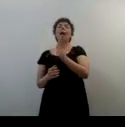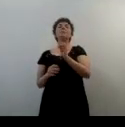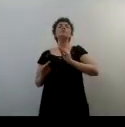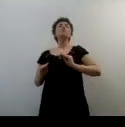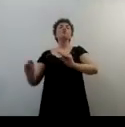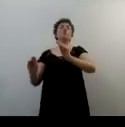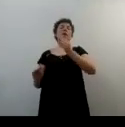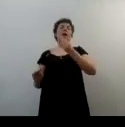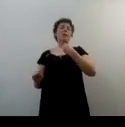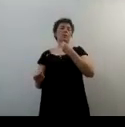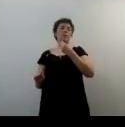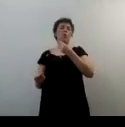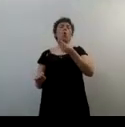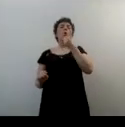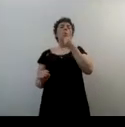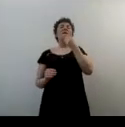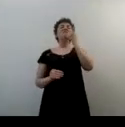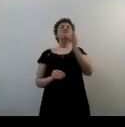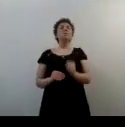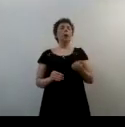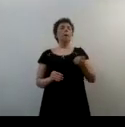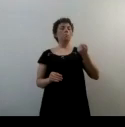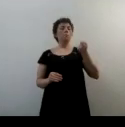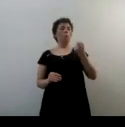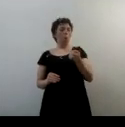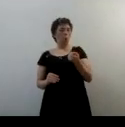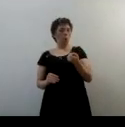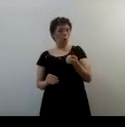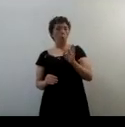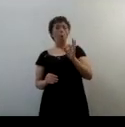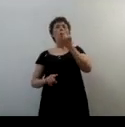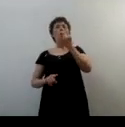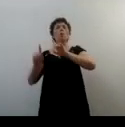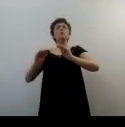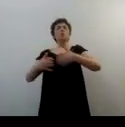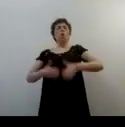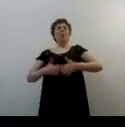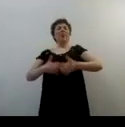el que come muy poquita fibra o tiene muchos problemas digestivos porque